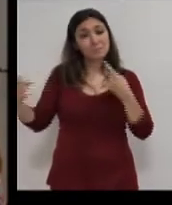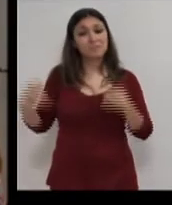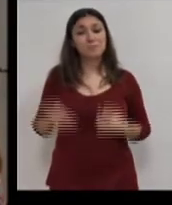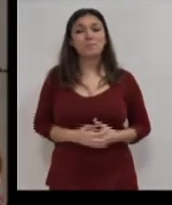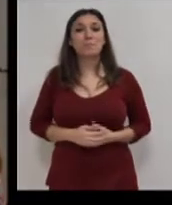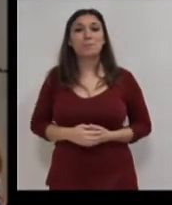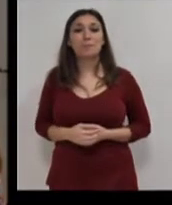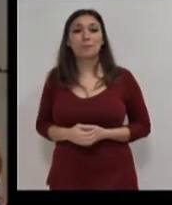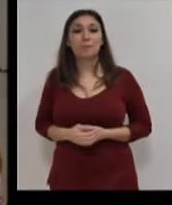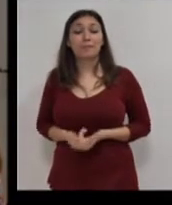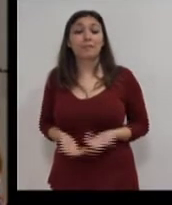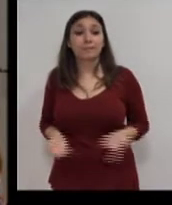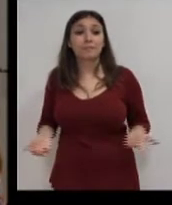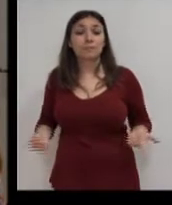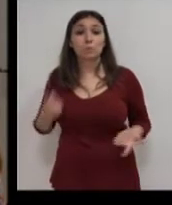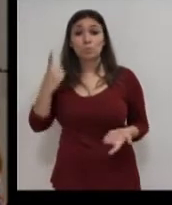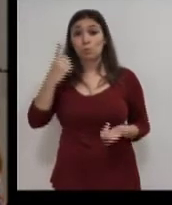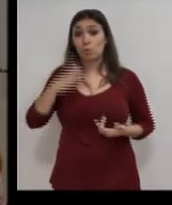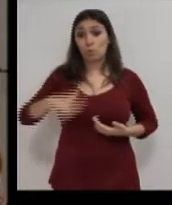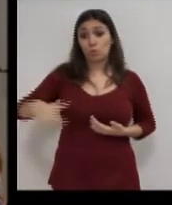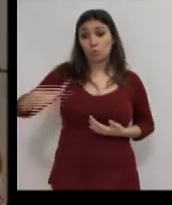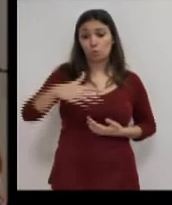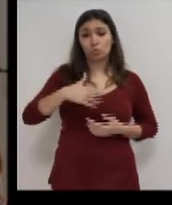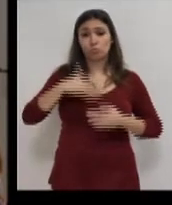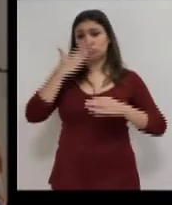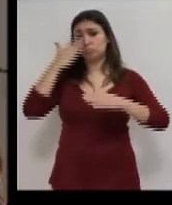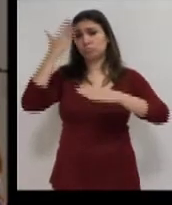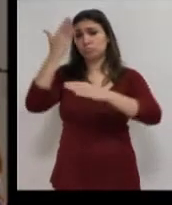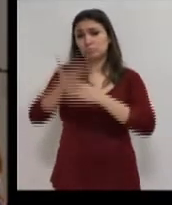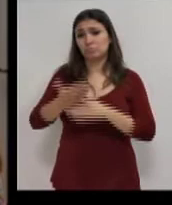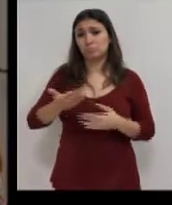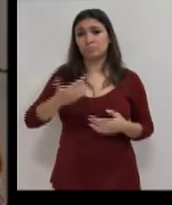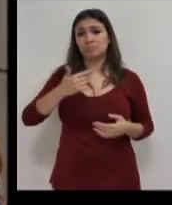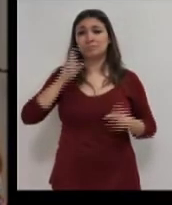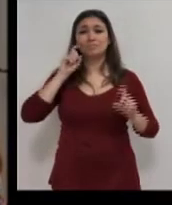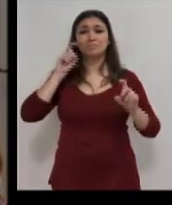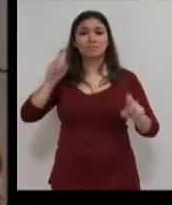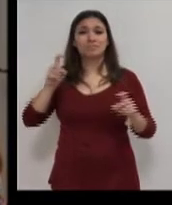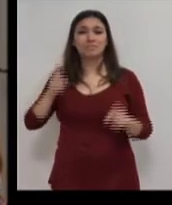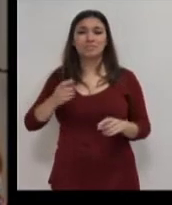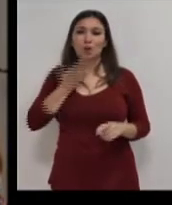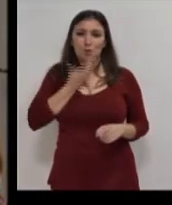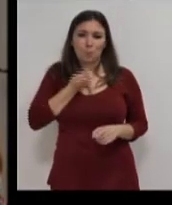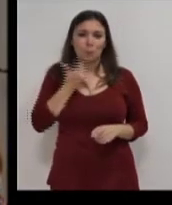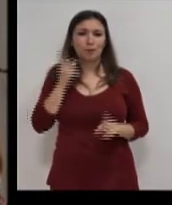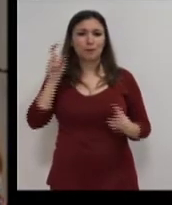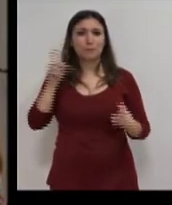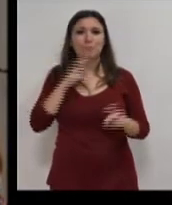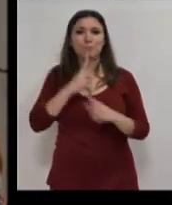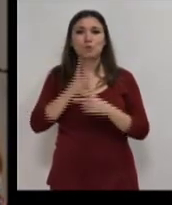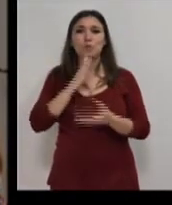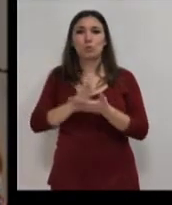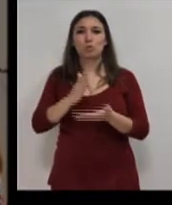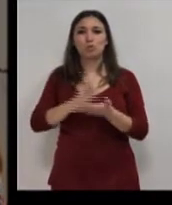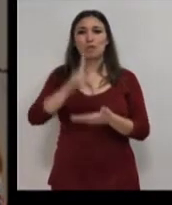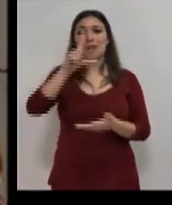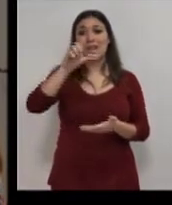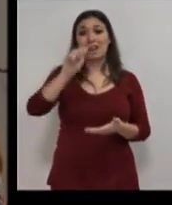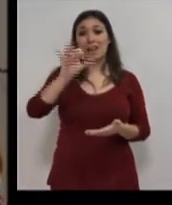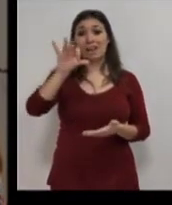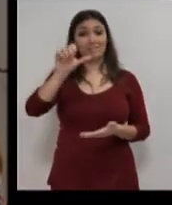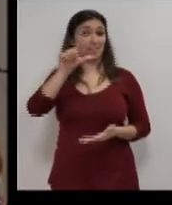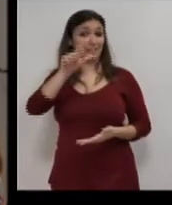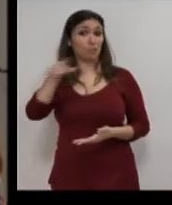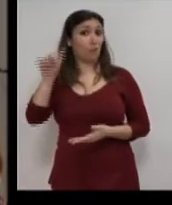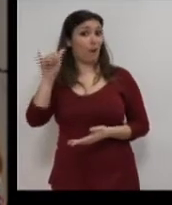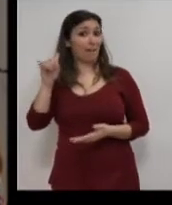de telepatía con... Yo, uno de los sitios donde imparto una pequeña enseñanza de lo poco que